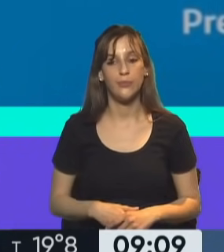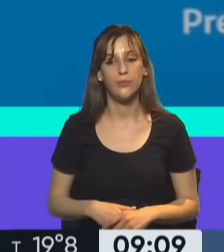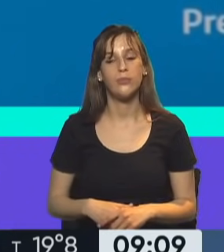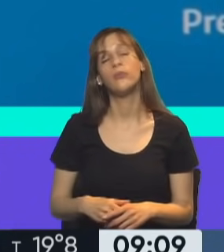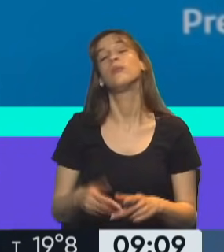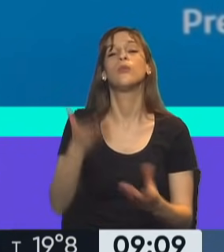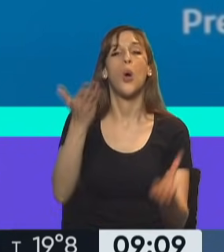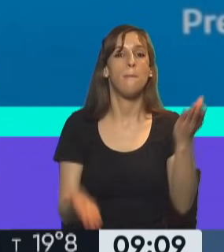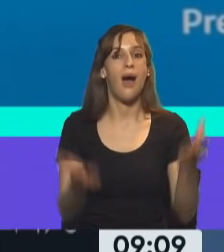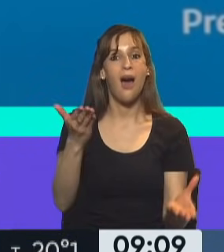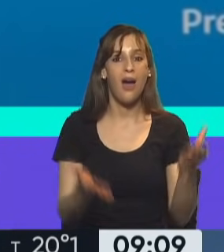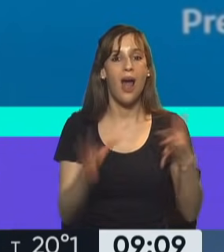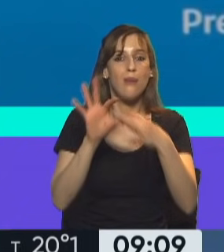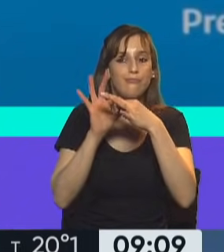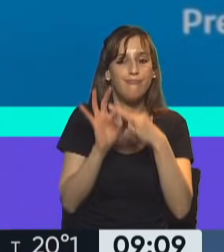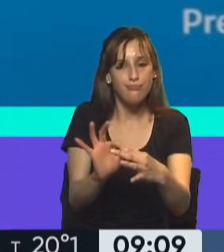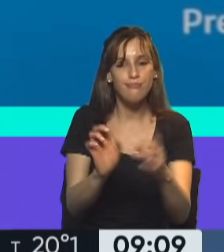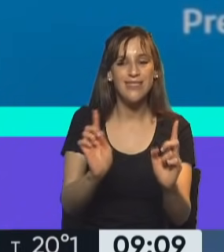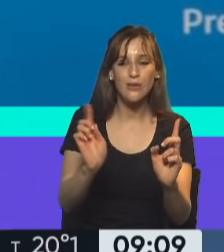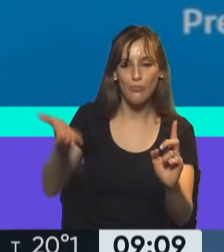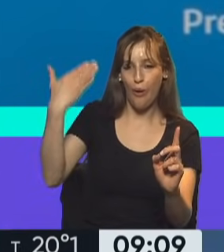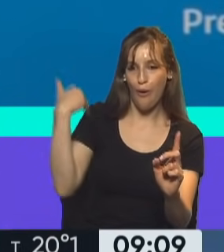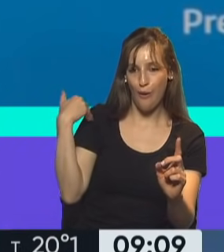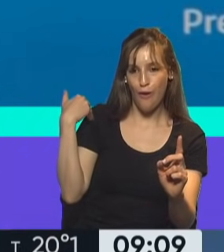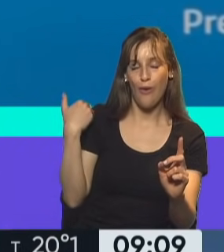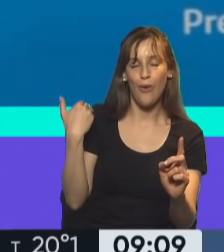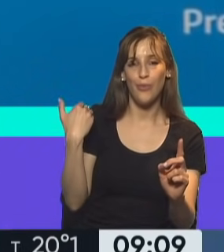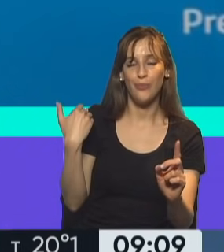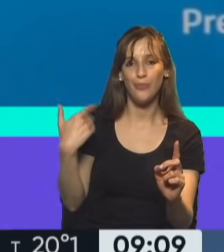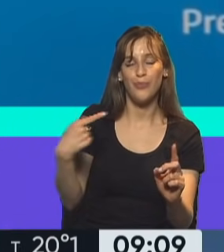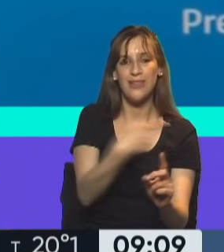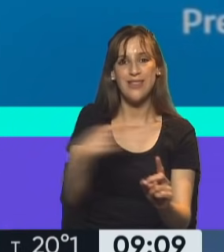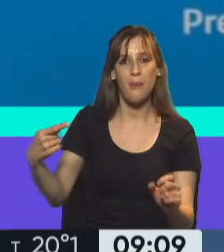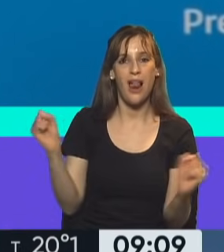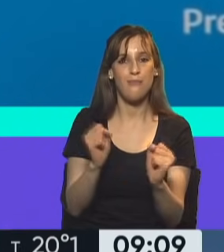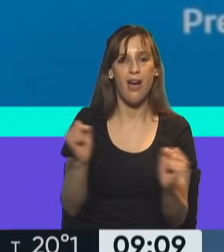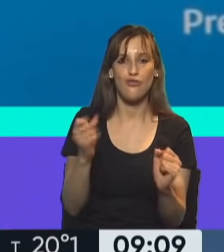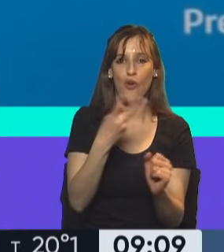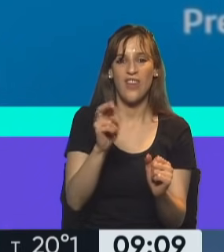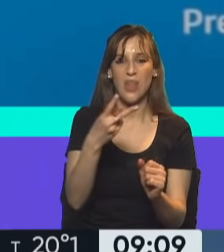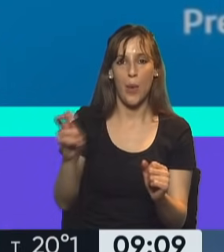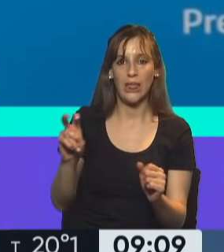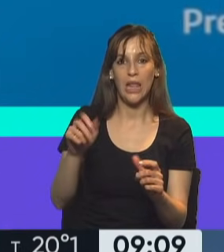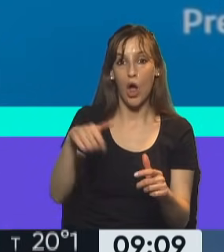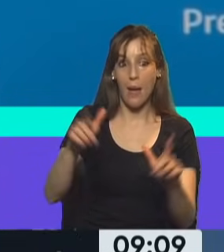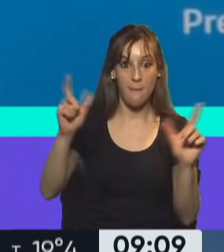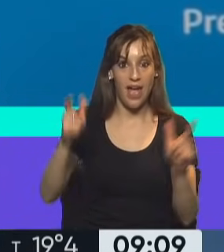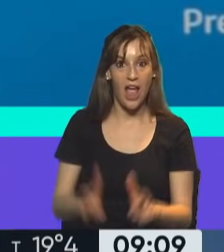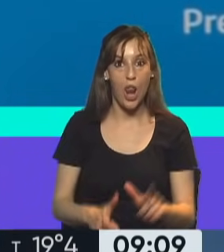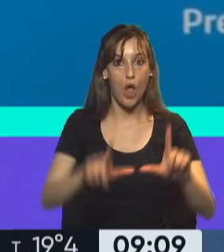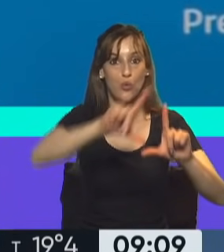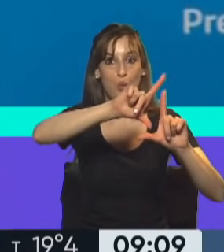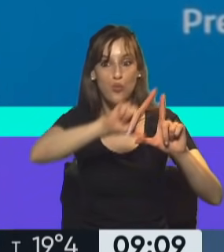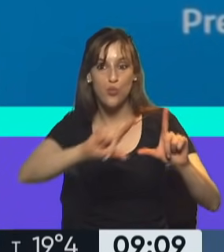2020, en relación al número de casos. Es realmente importante el descenso, y en las últimas 2 semanas